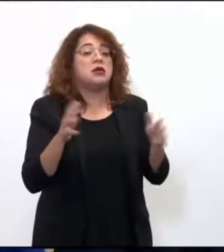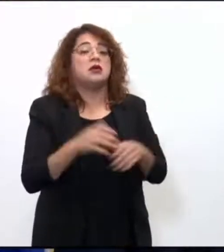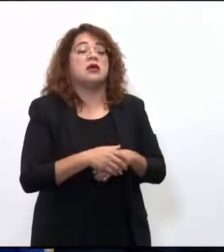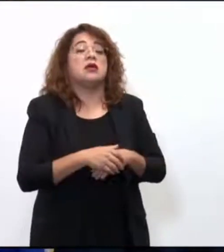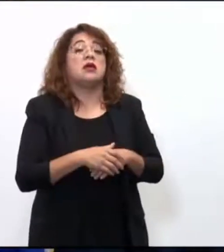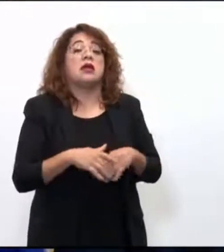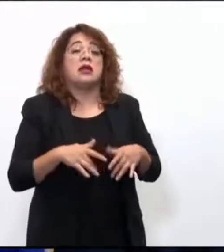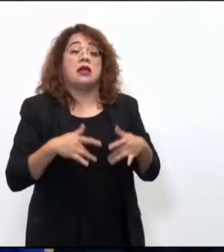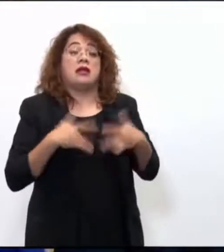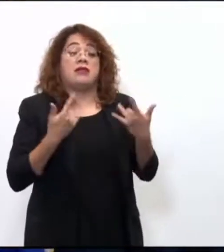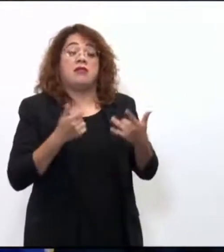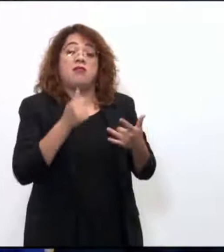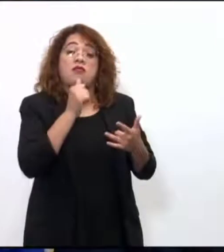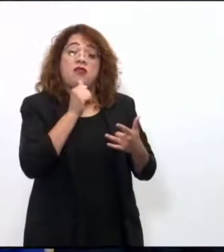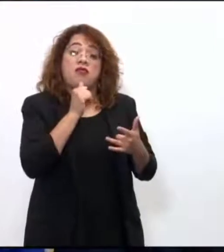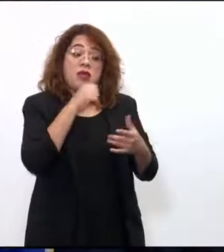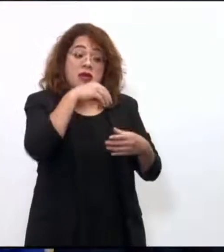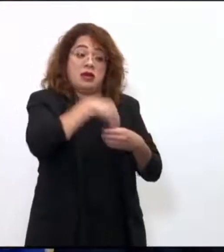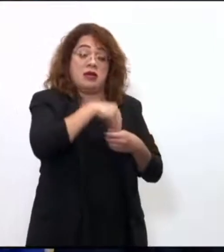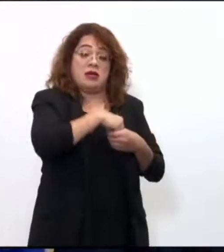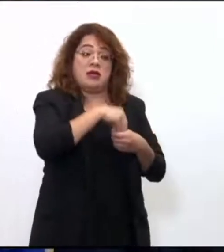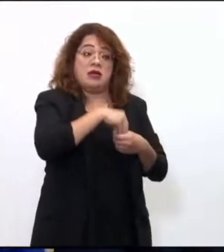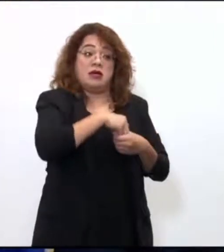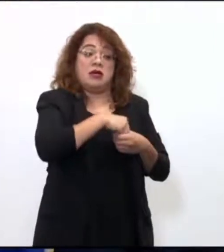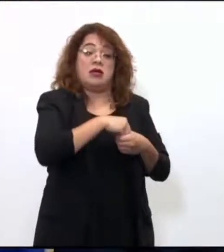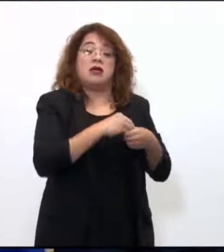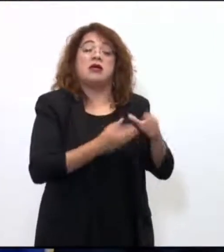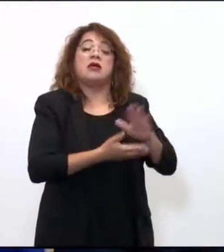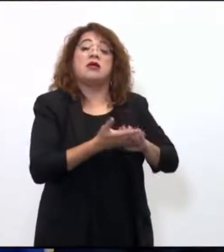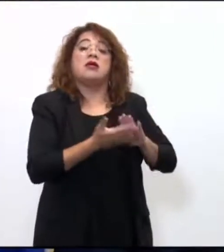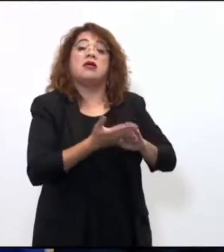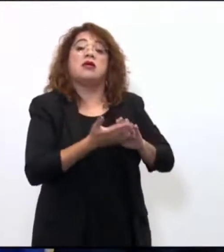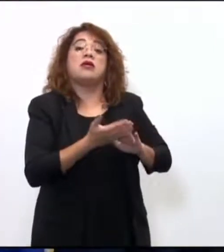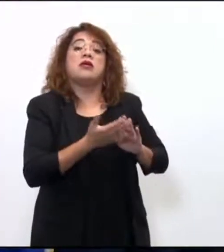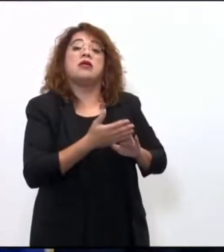eventos privados en interiores pueden ocurrir,